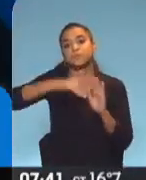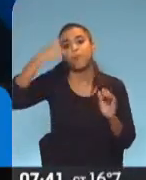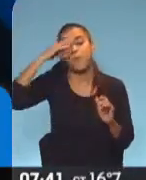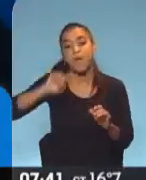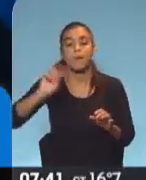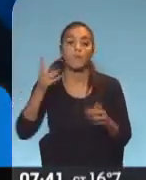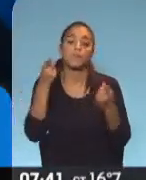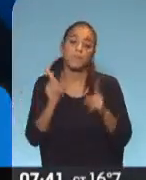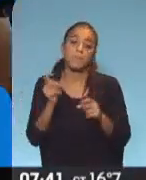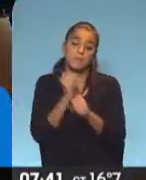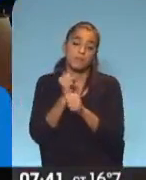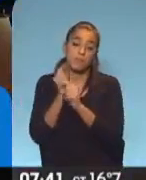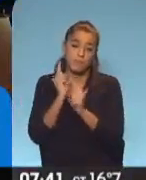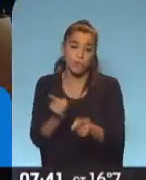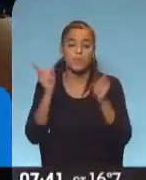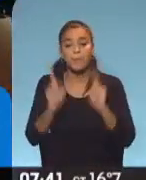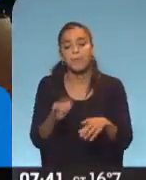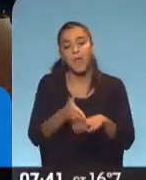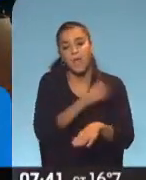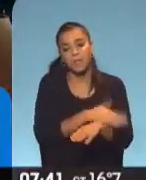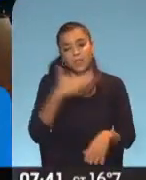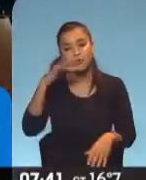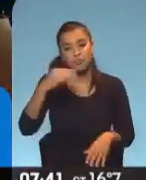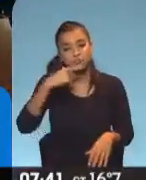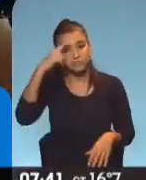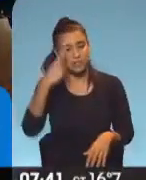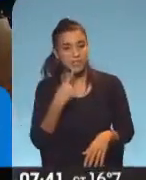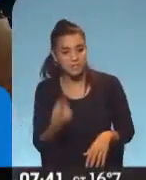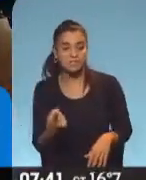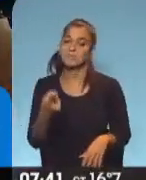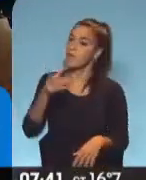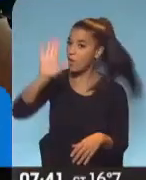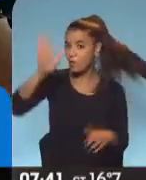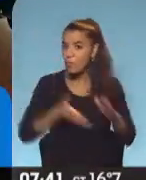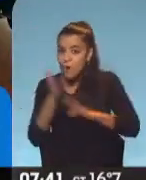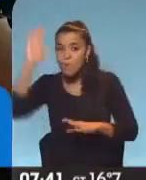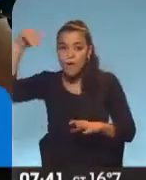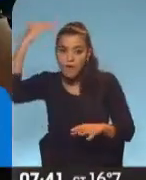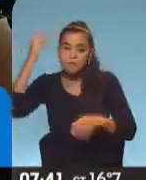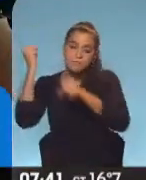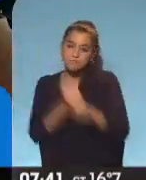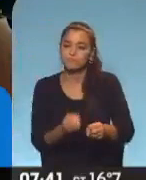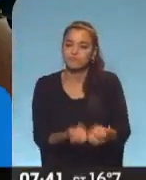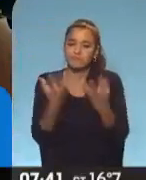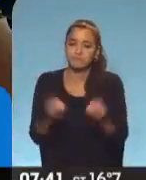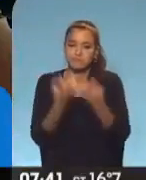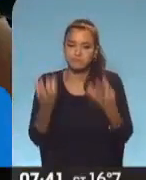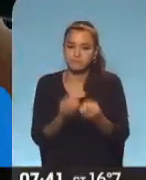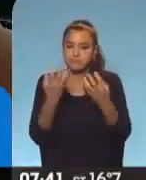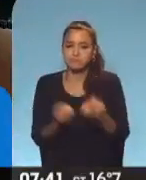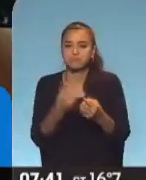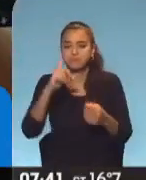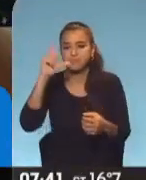puestos de trabajo. Bueno, yo me quedo también con lo que decía recién José, me tentó, ¿eh? Vamos a Arabia Saudita, clavamos en la tierra y sale el petróleo. ¿Es así seguro,